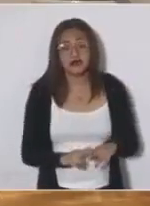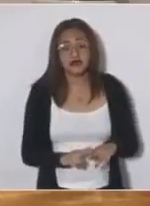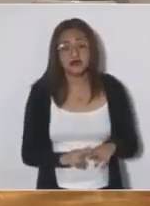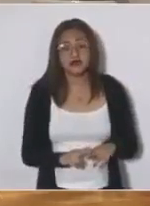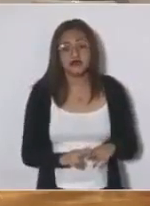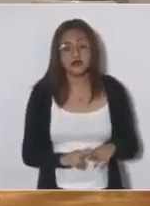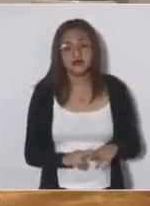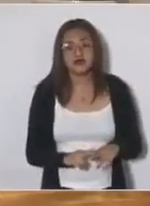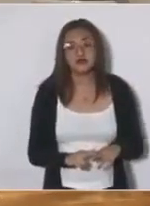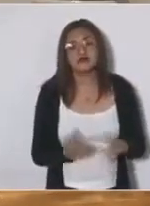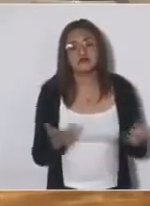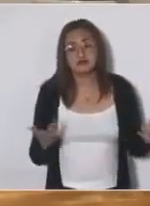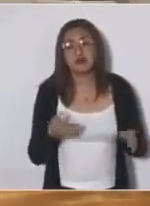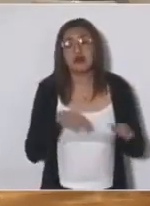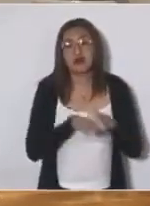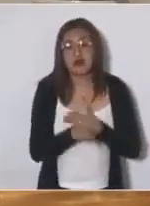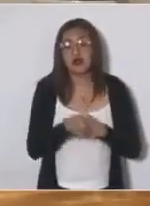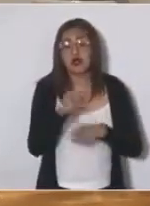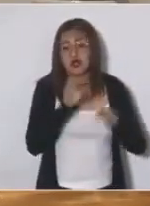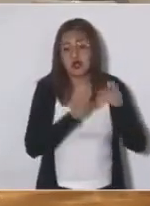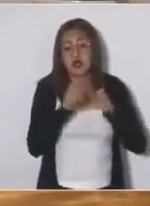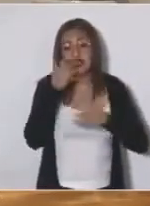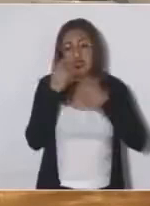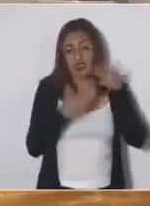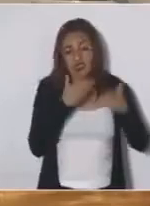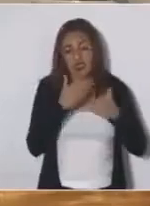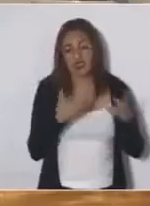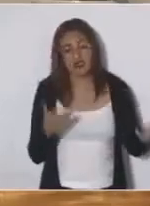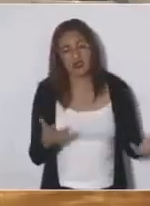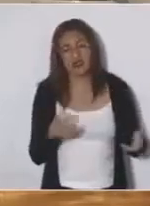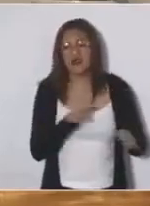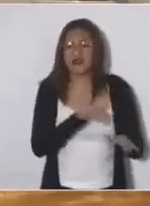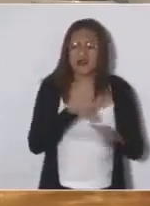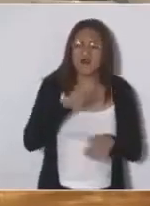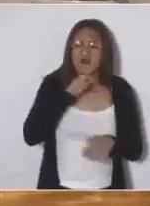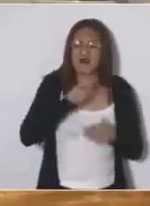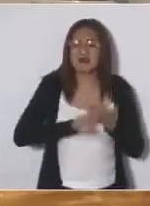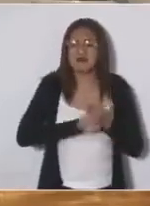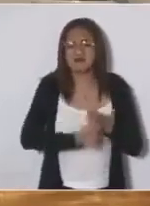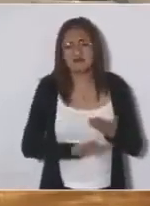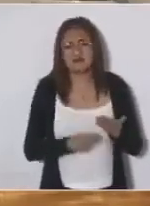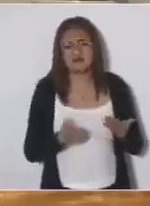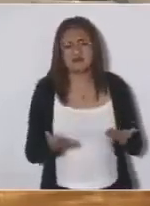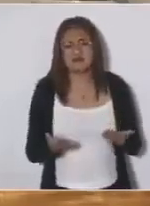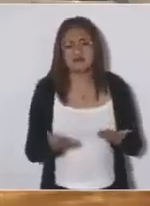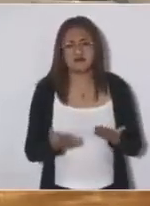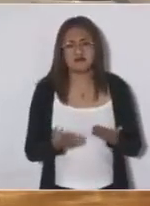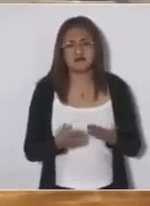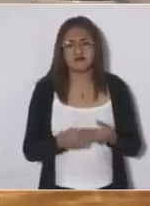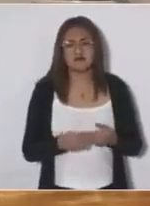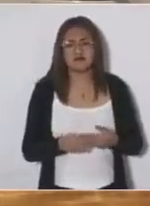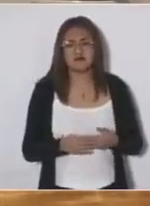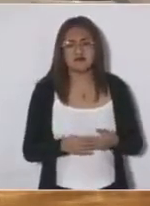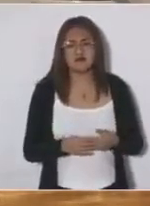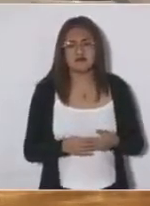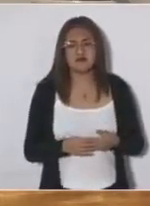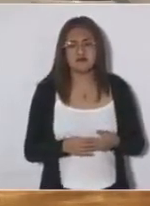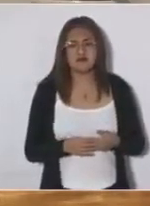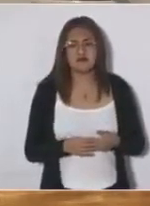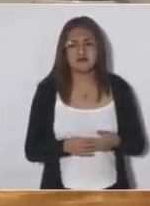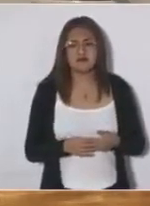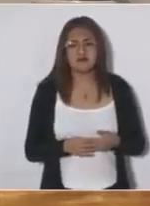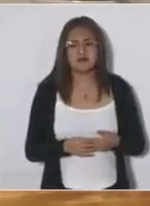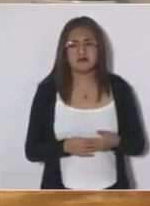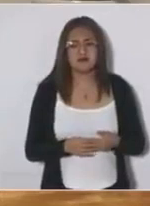en lugar de evitarlo en lugar de evitarlo este pues lo